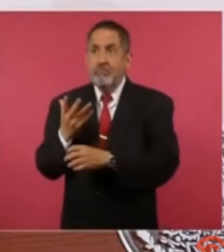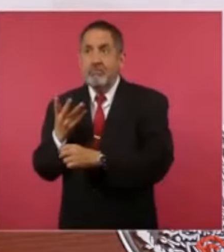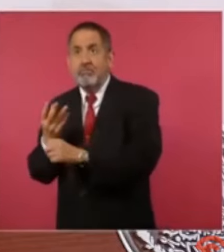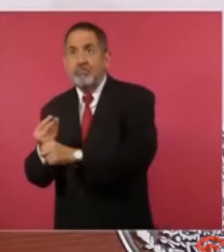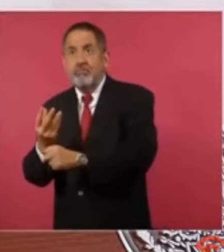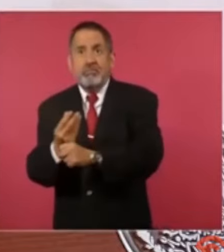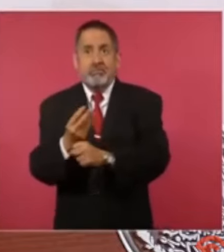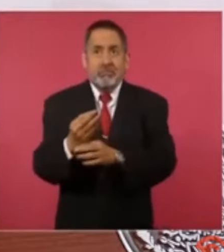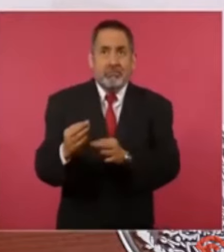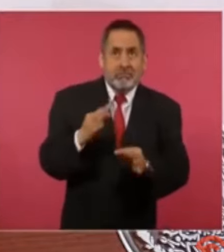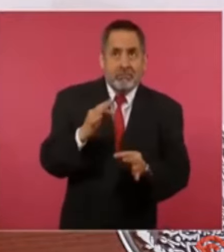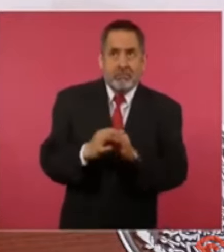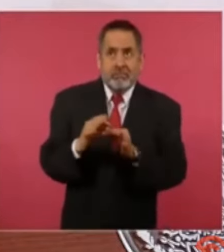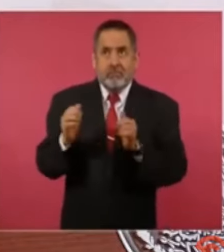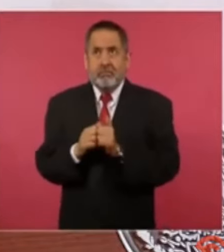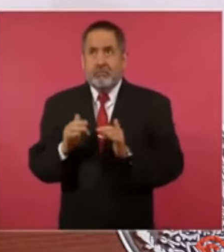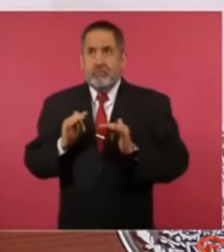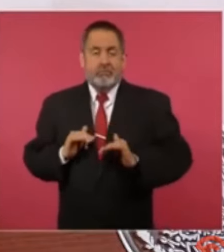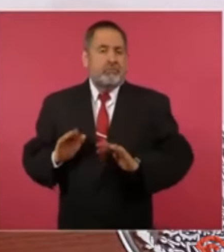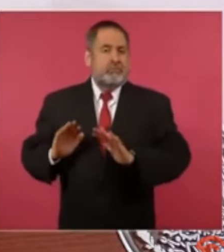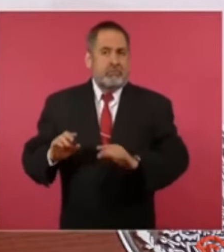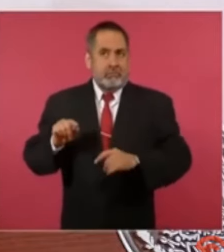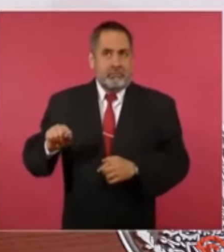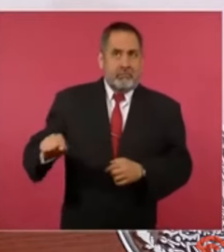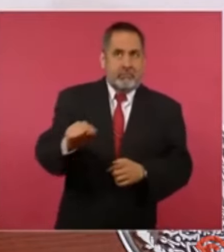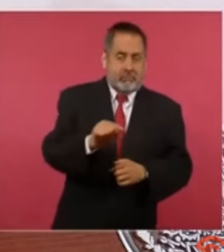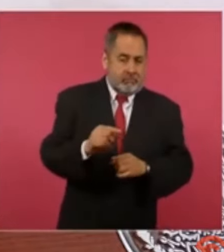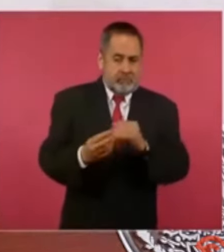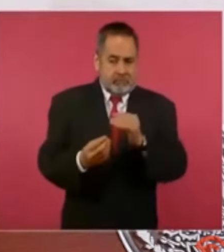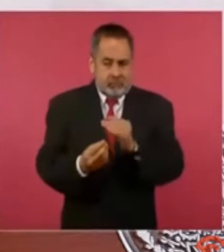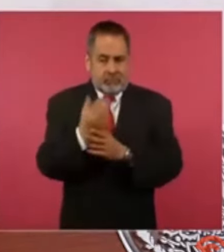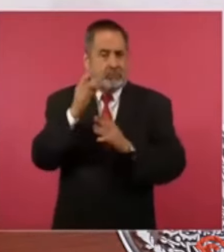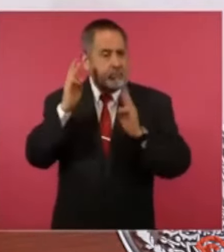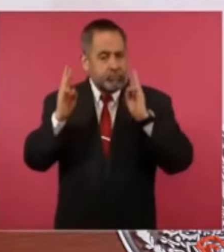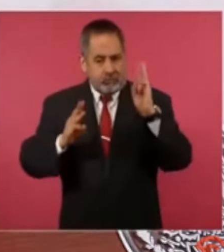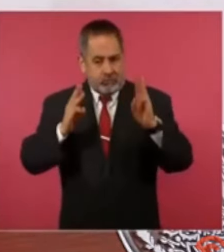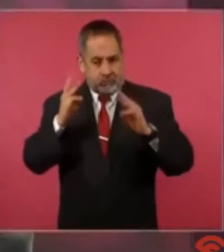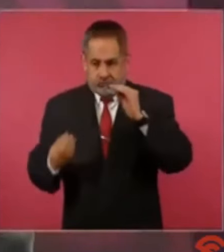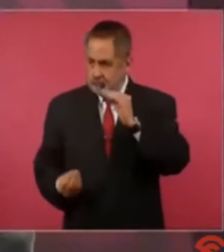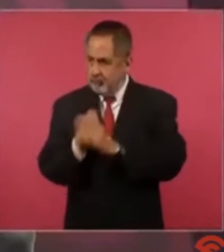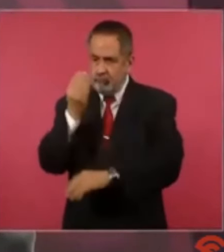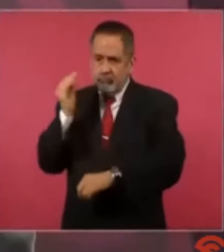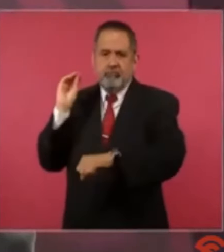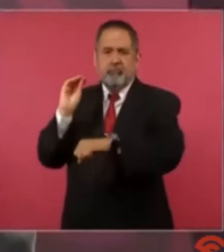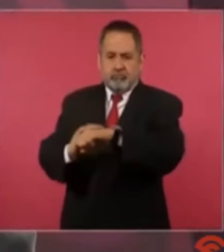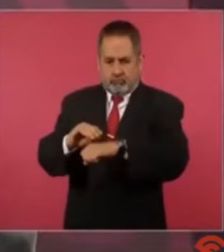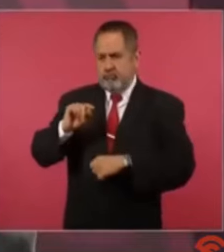rehabilitados, conservados, nuevos museos,